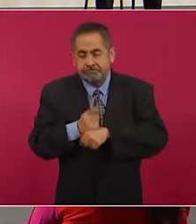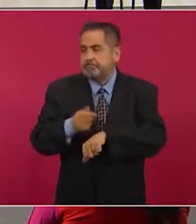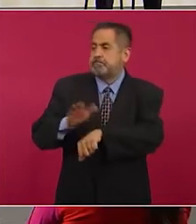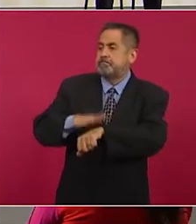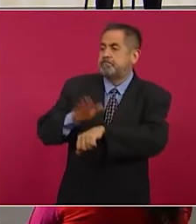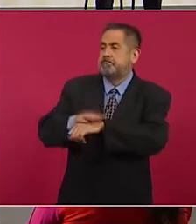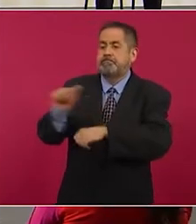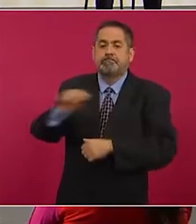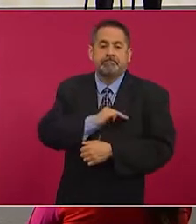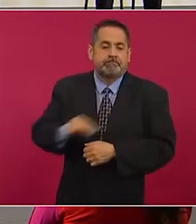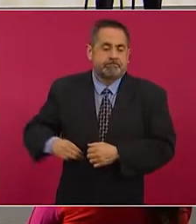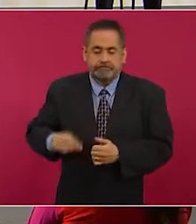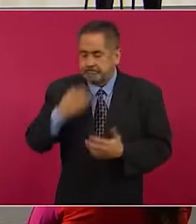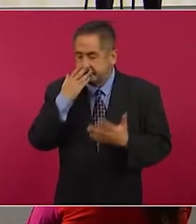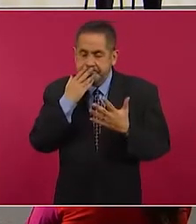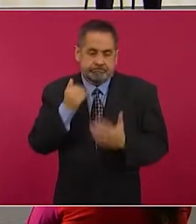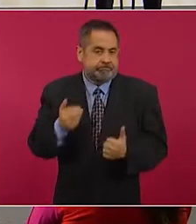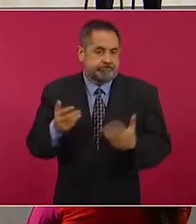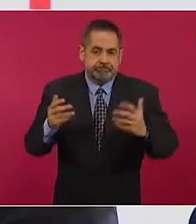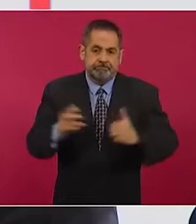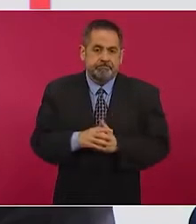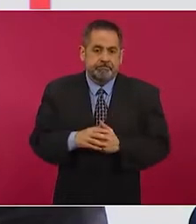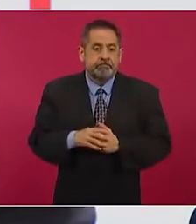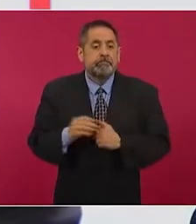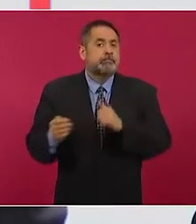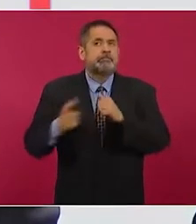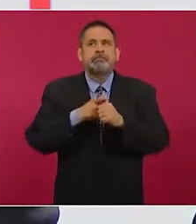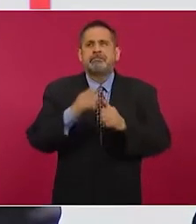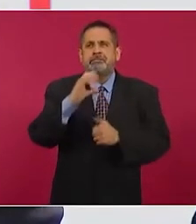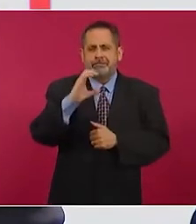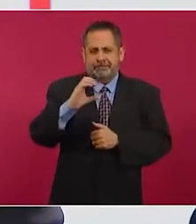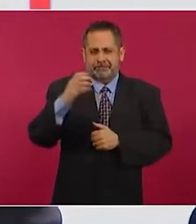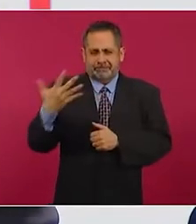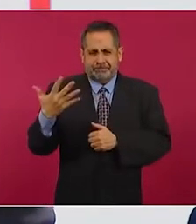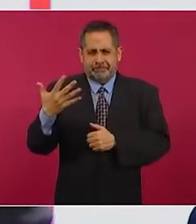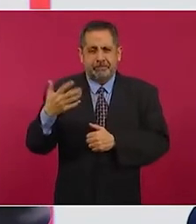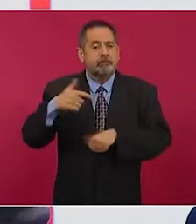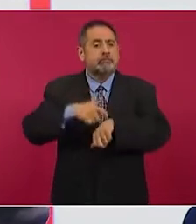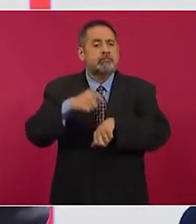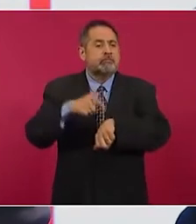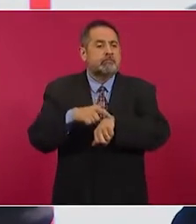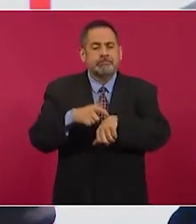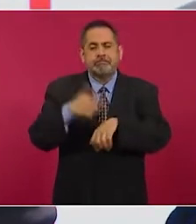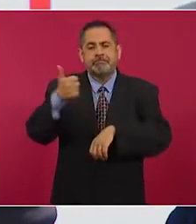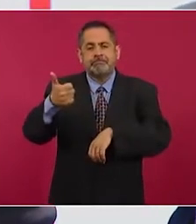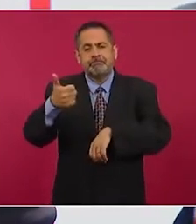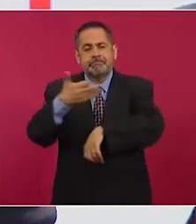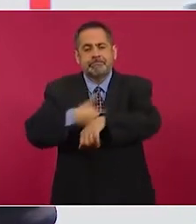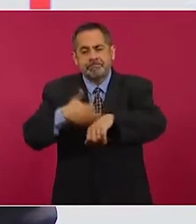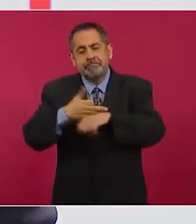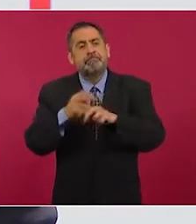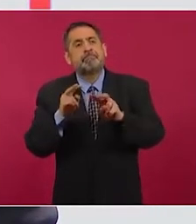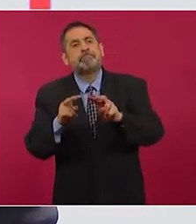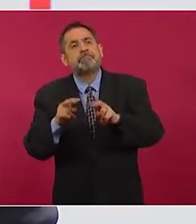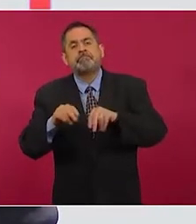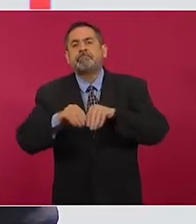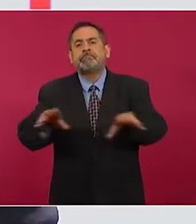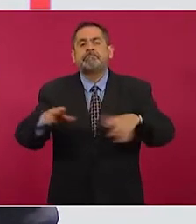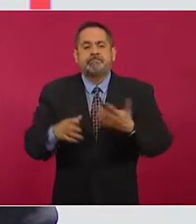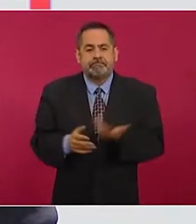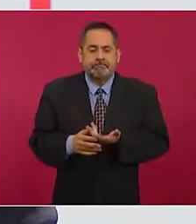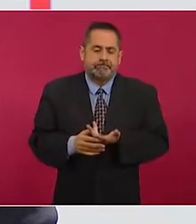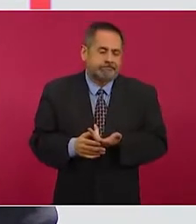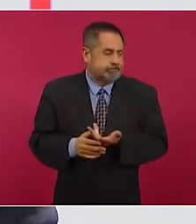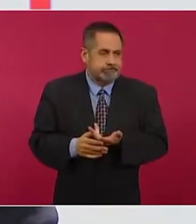municipal. El primer alertamiento al C5 fue a las 18 horas y por estos hechos la Fiscalía General del Estado abrió